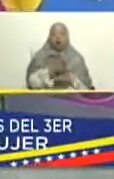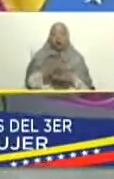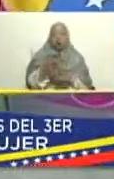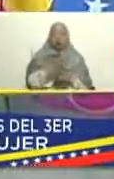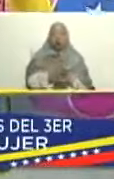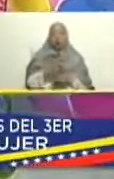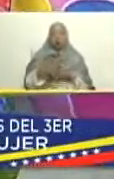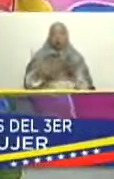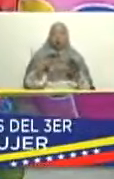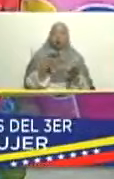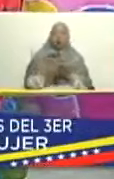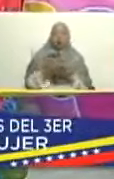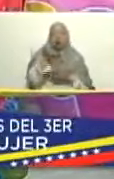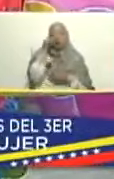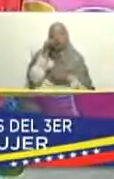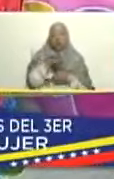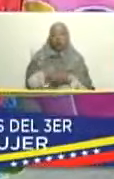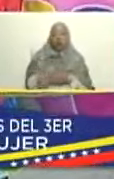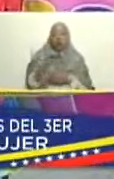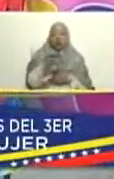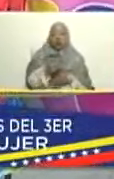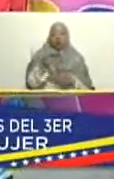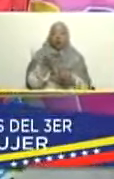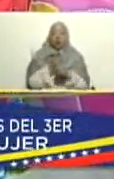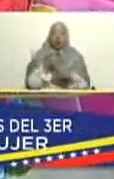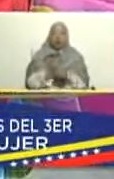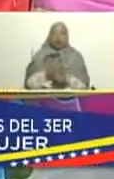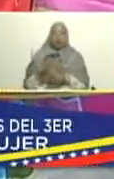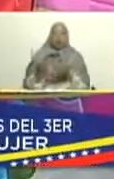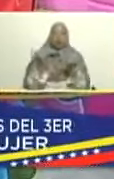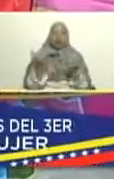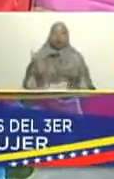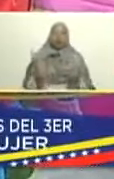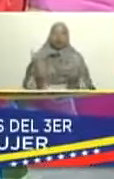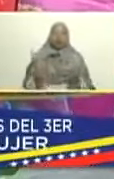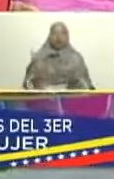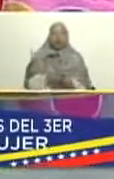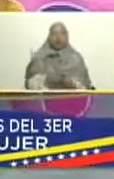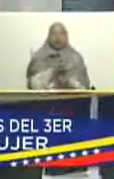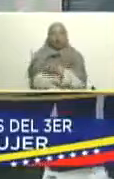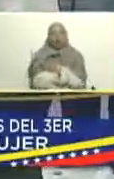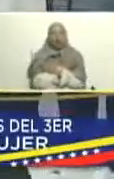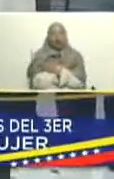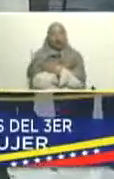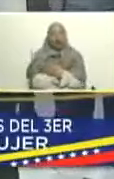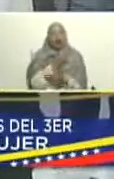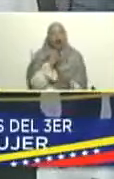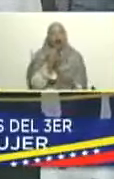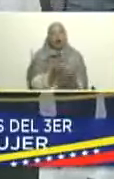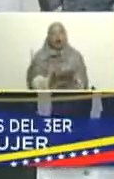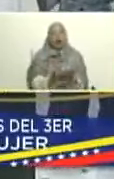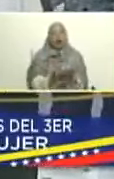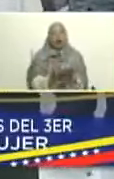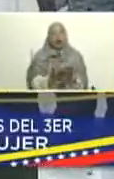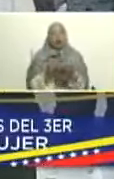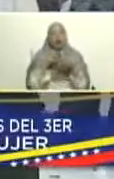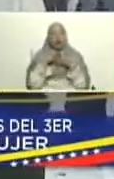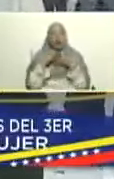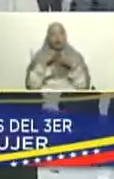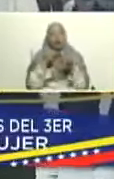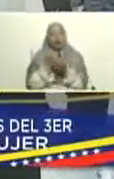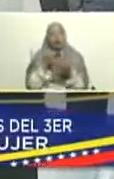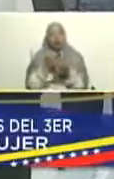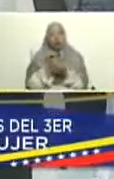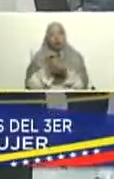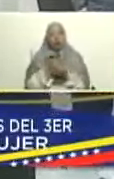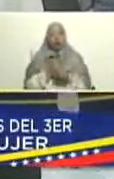Primitivo Cedeño. Y tú eres portugueseña. Sí, así es. Qué bueno, te felicito. Gracias, señor presidente. Y este camisón aquí, me gustaría